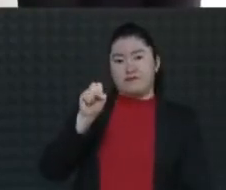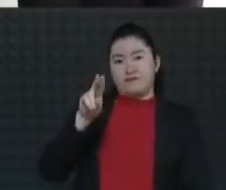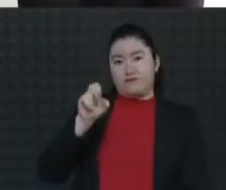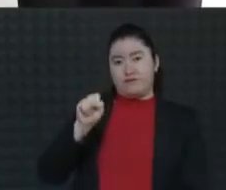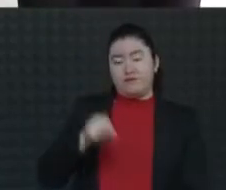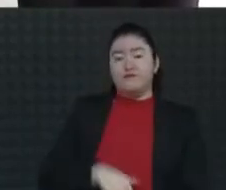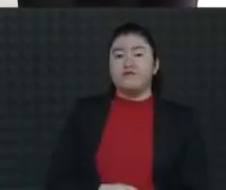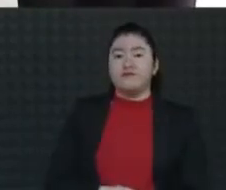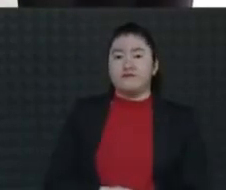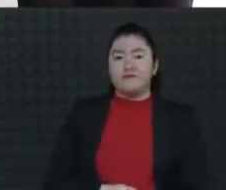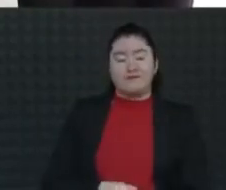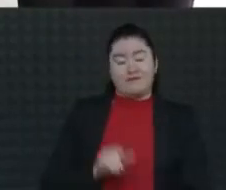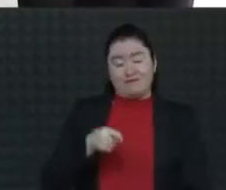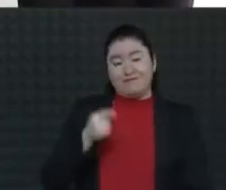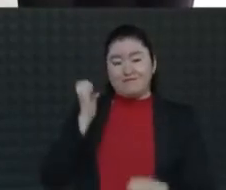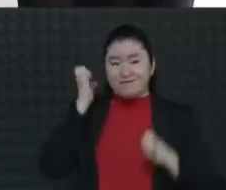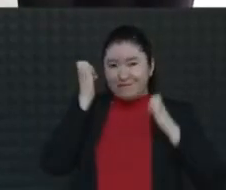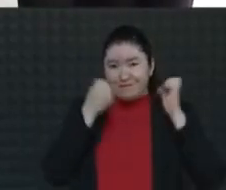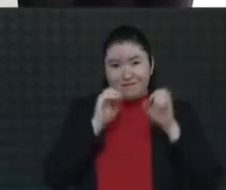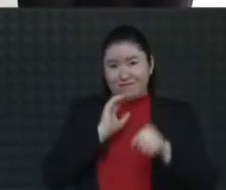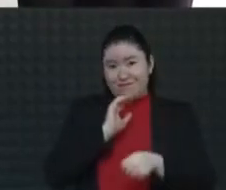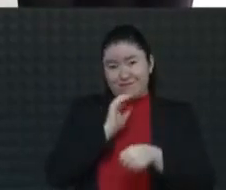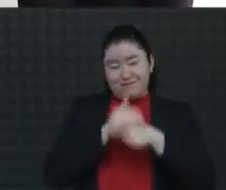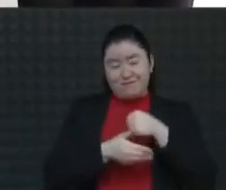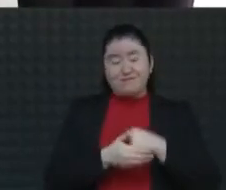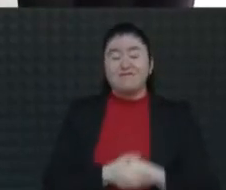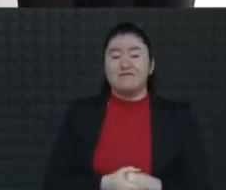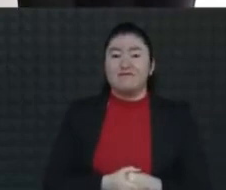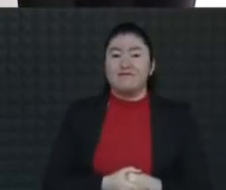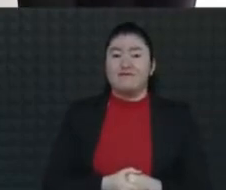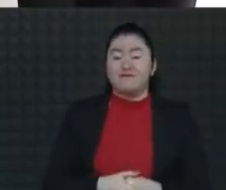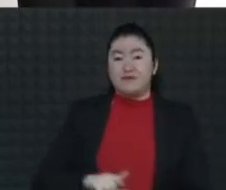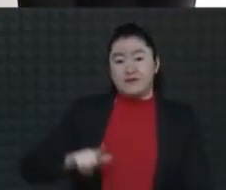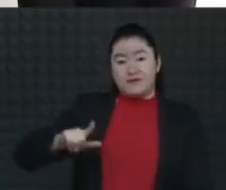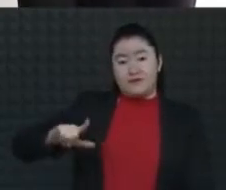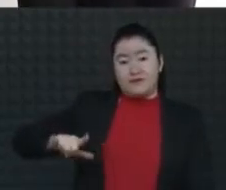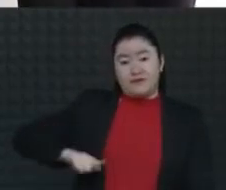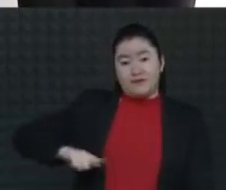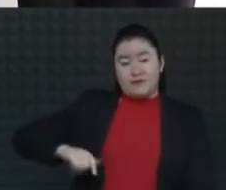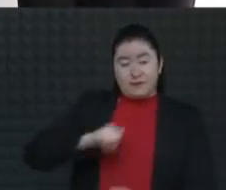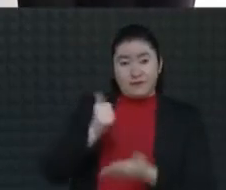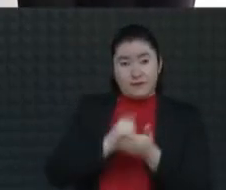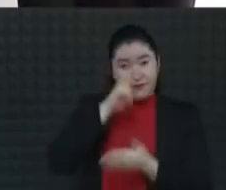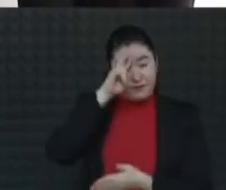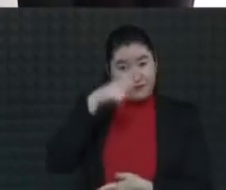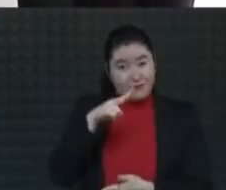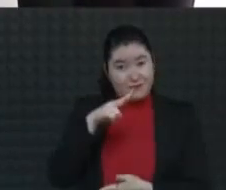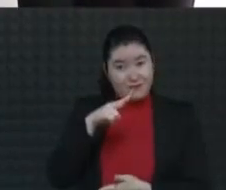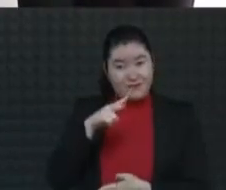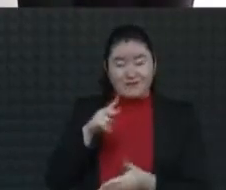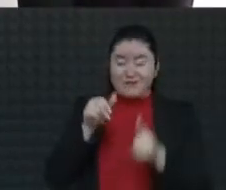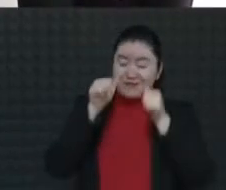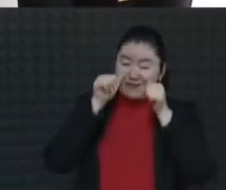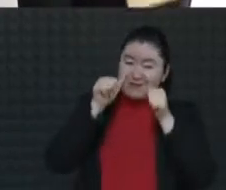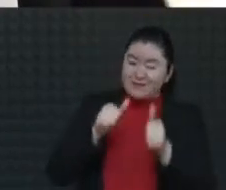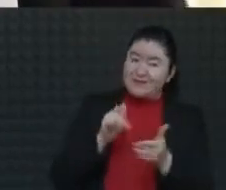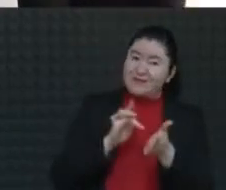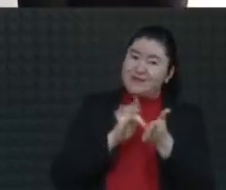así finalizamos, damas y caballeros, este acto. El gobierno de la Ciudad de México agradece su fina atención y gentil